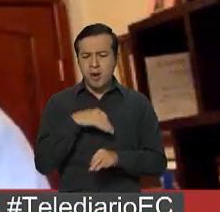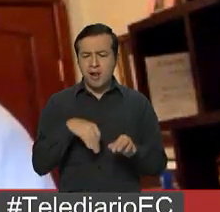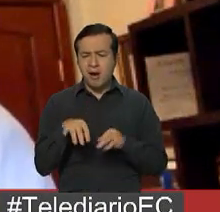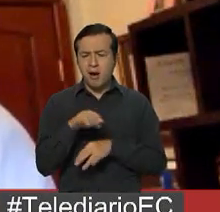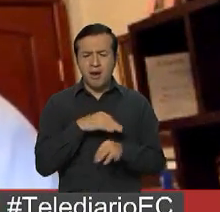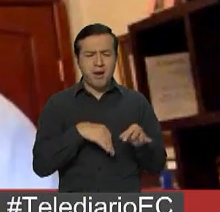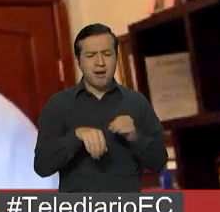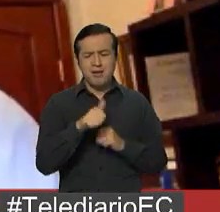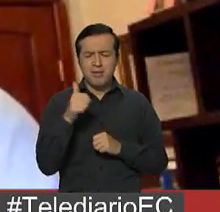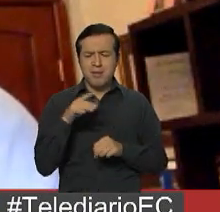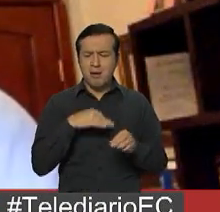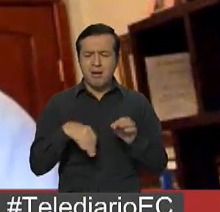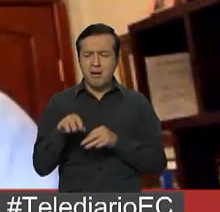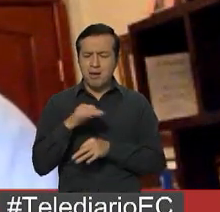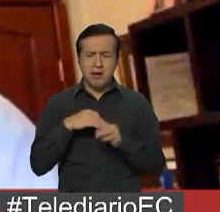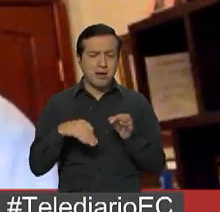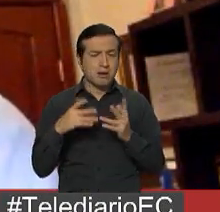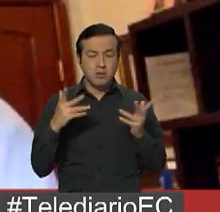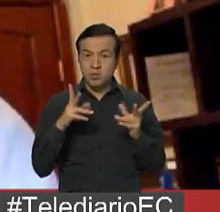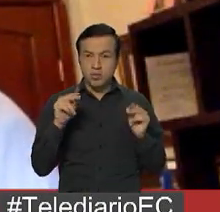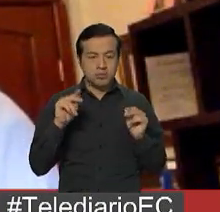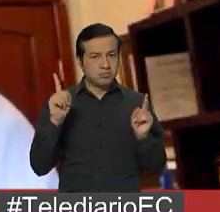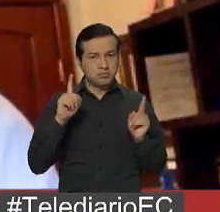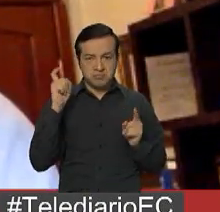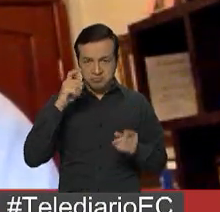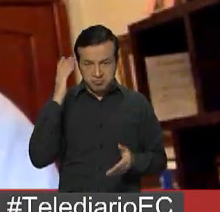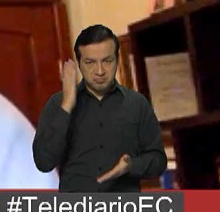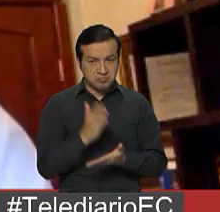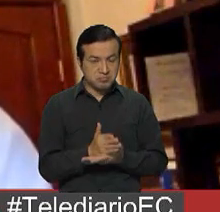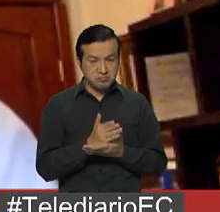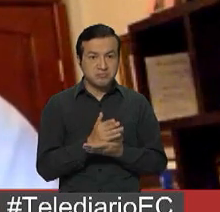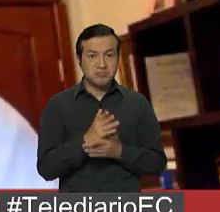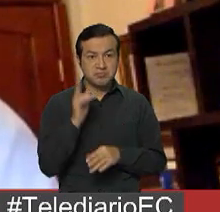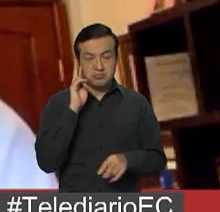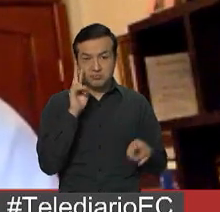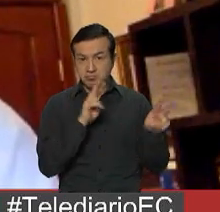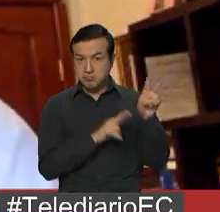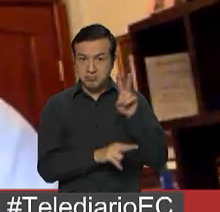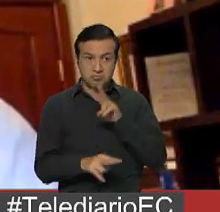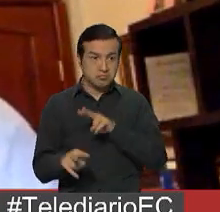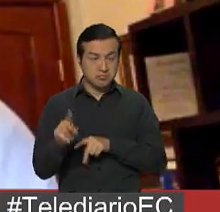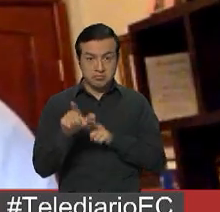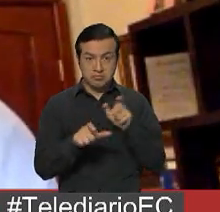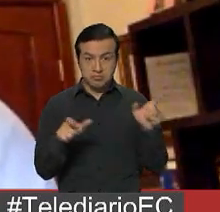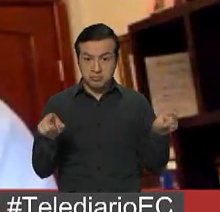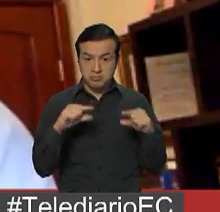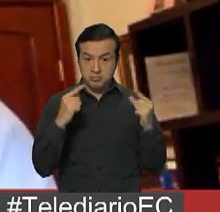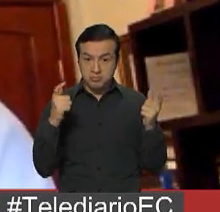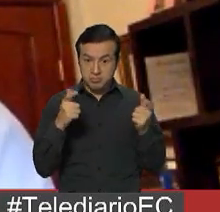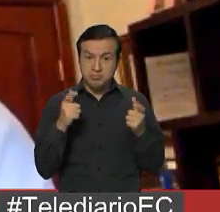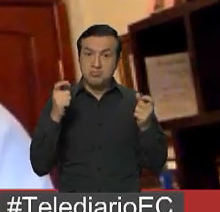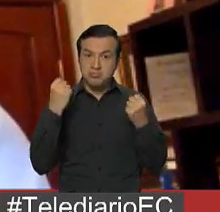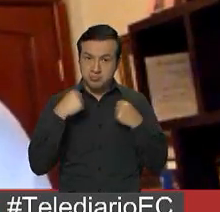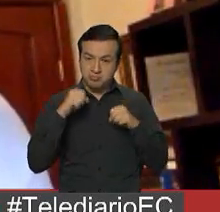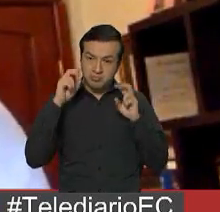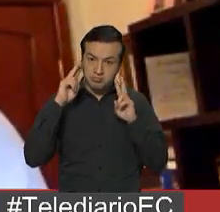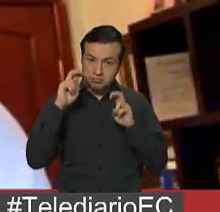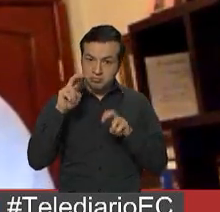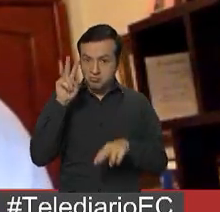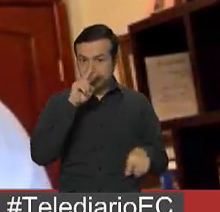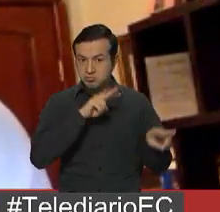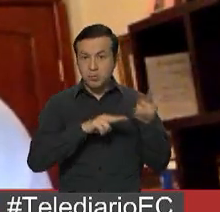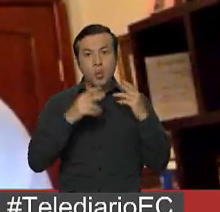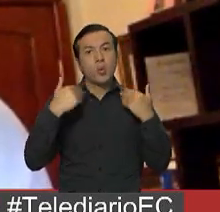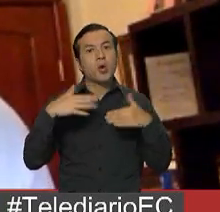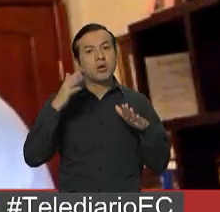fácilmente por otros y nosotros tenemos que llegar a las cabezas a donde estén que sepan estas mafias que les vamos a llegar a donde estén que no